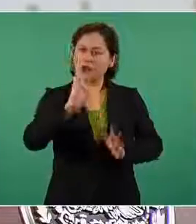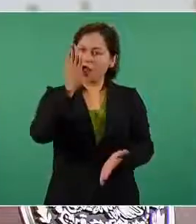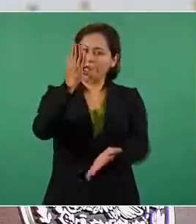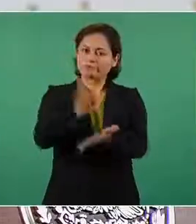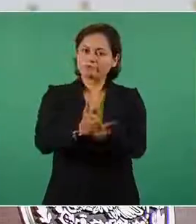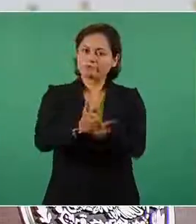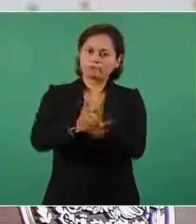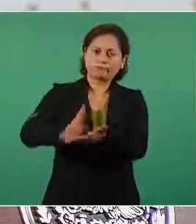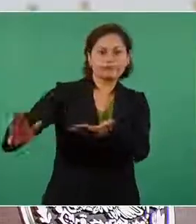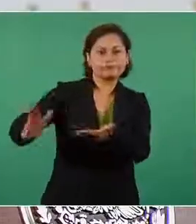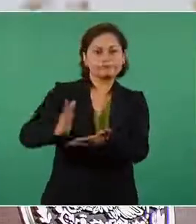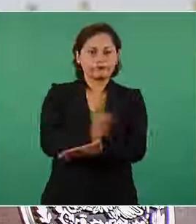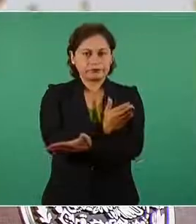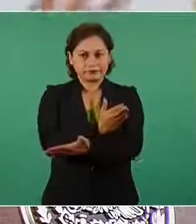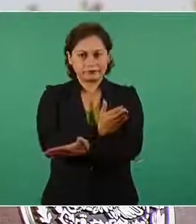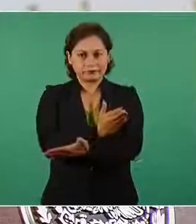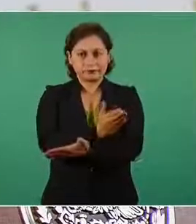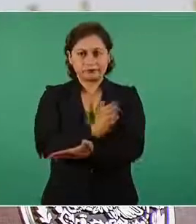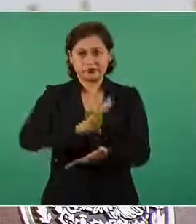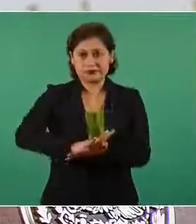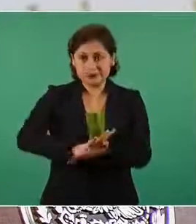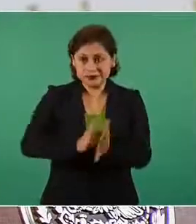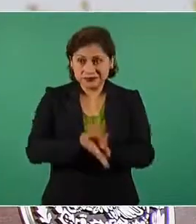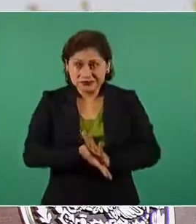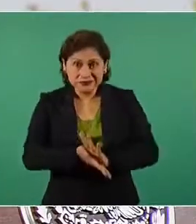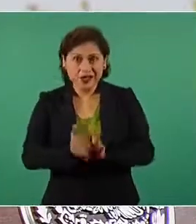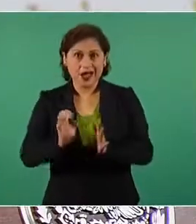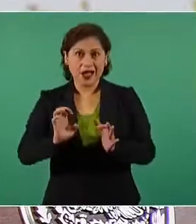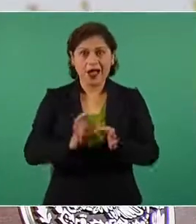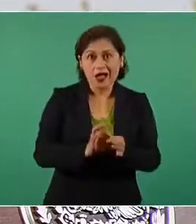No hay contubernio, no hay asociación delictuosa.